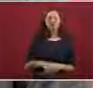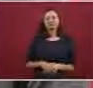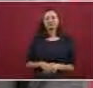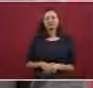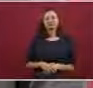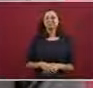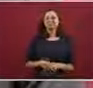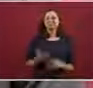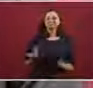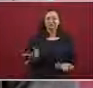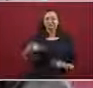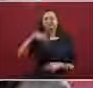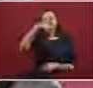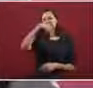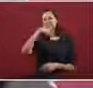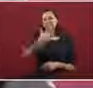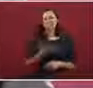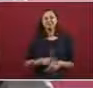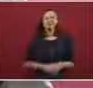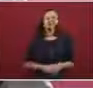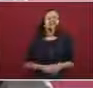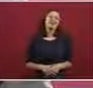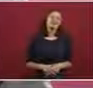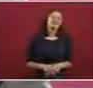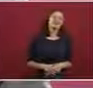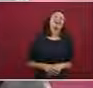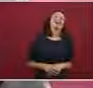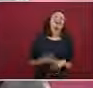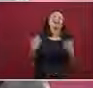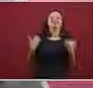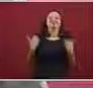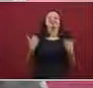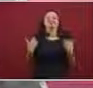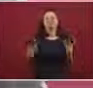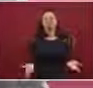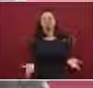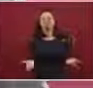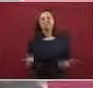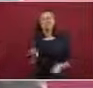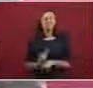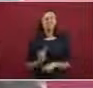Entonces, ¿para qué esa faramaya? ¿Para qué